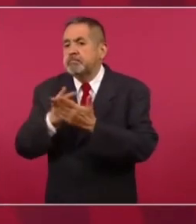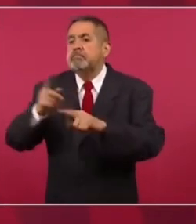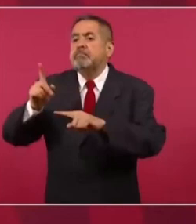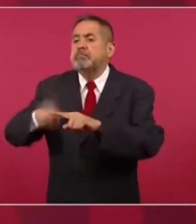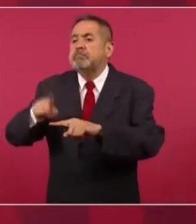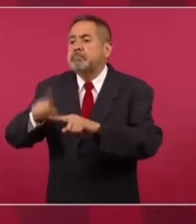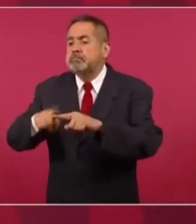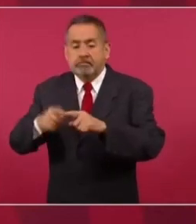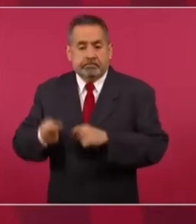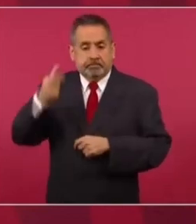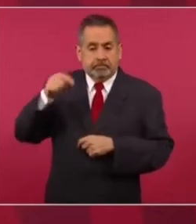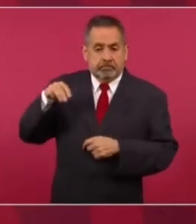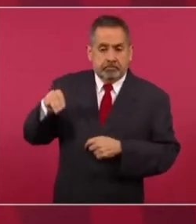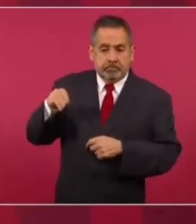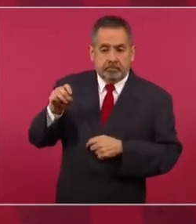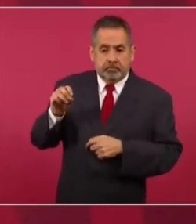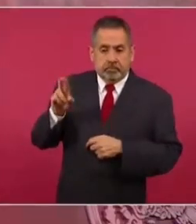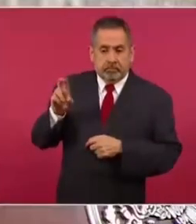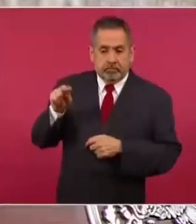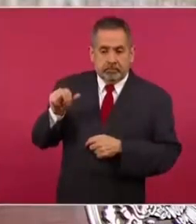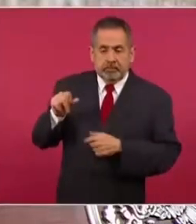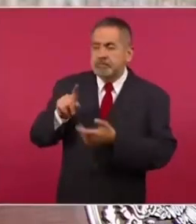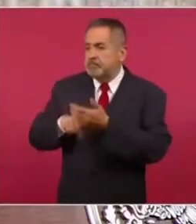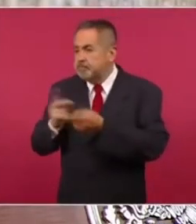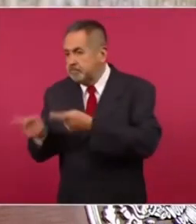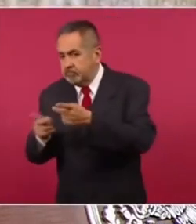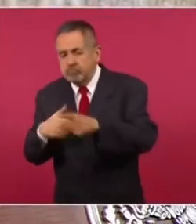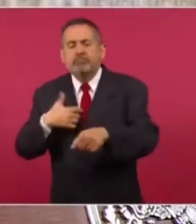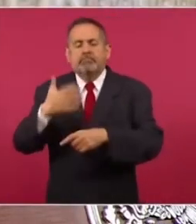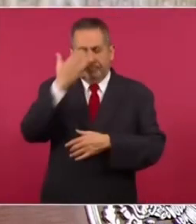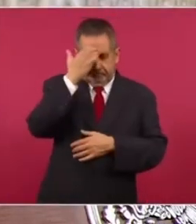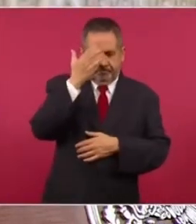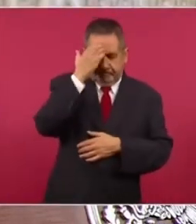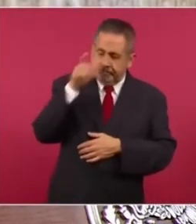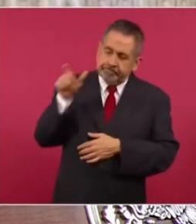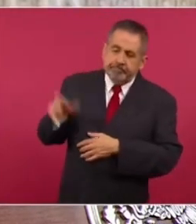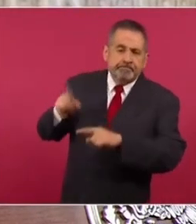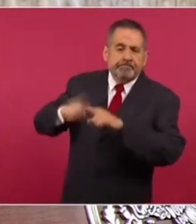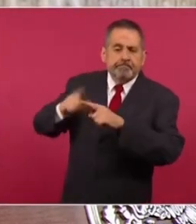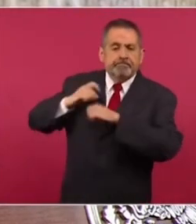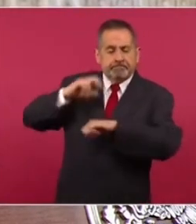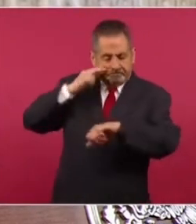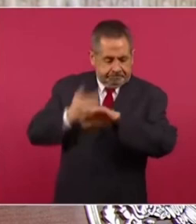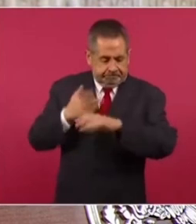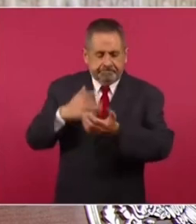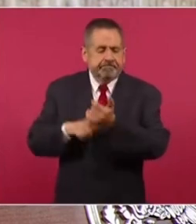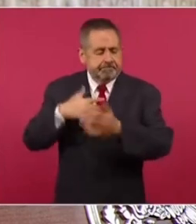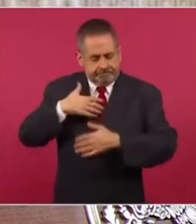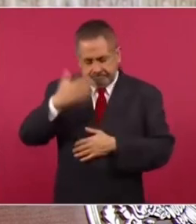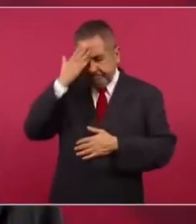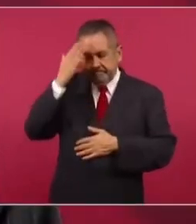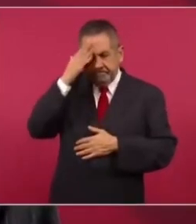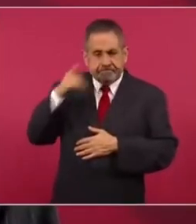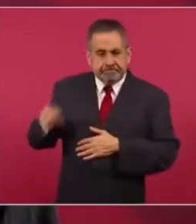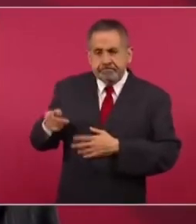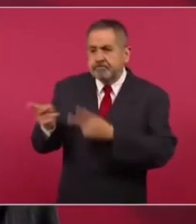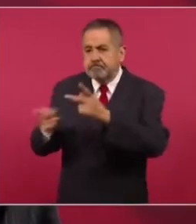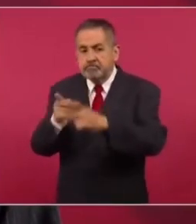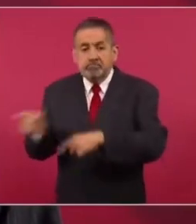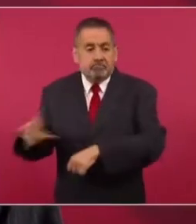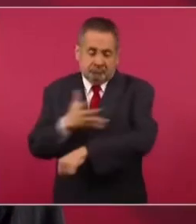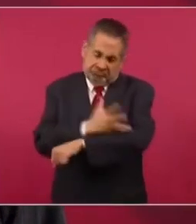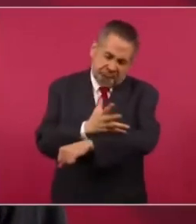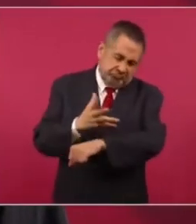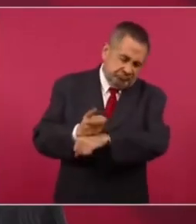por Morena y conozco a los que se hacen cargo de estos levantamientos, son